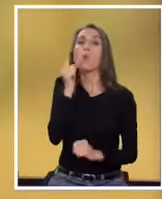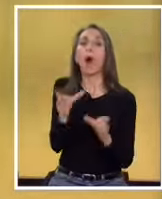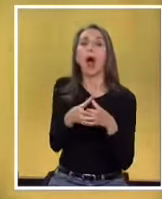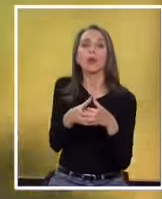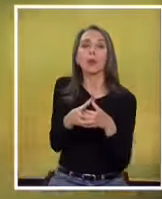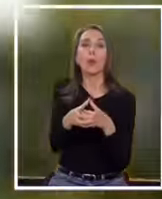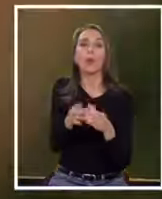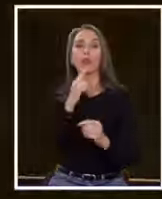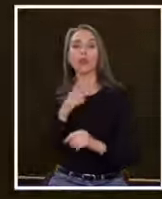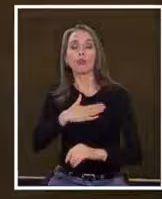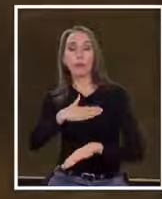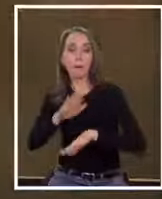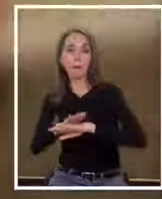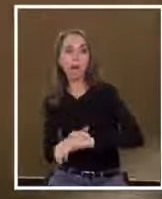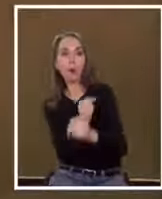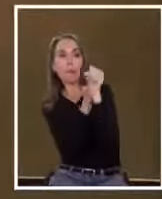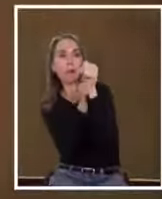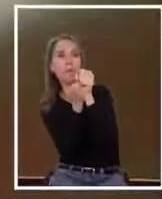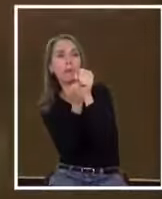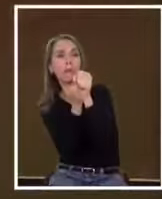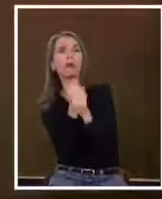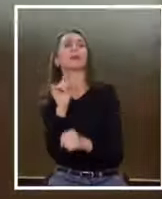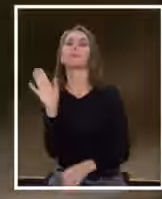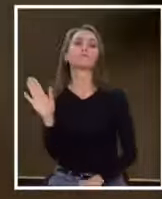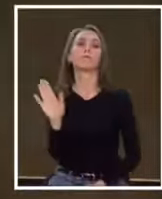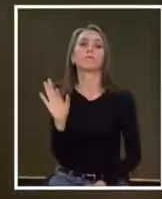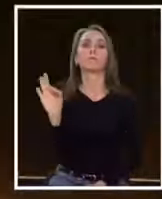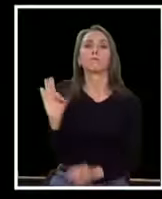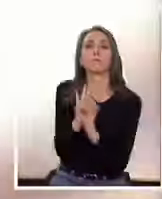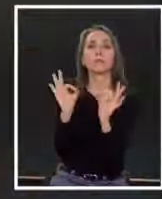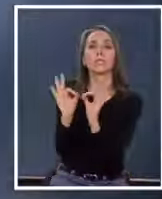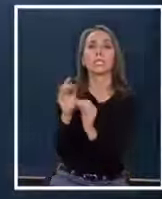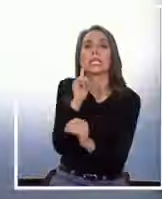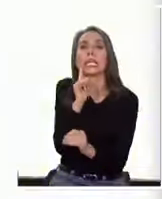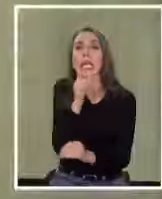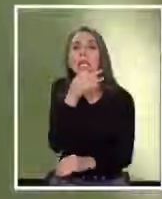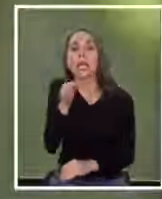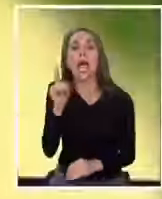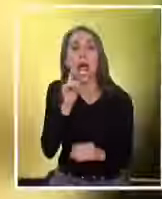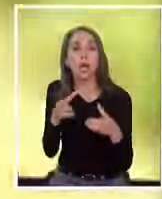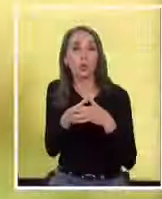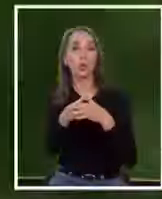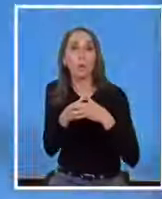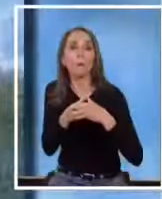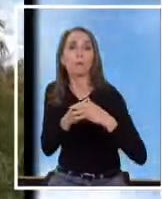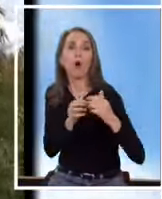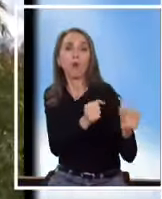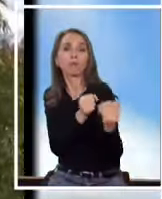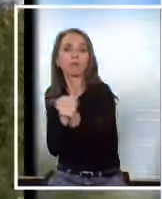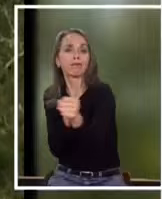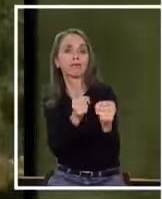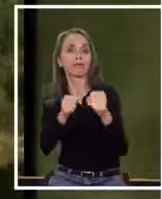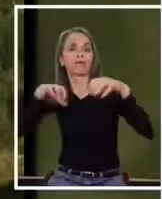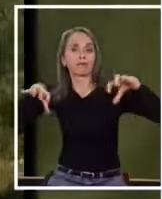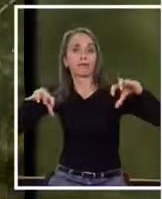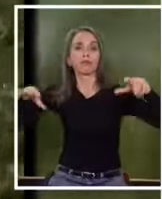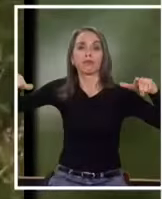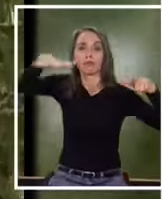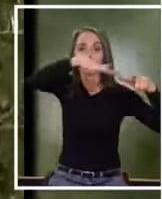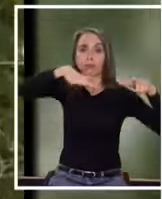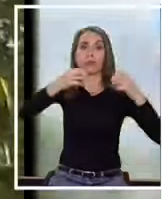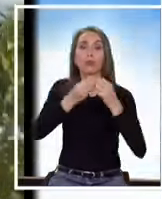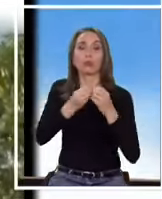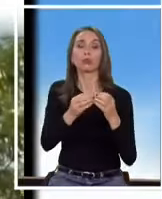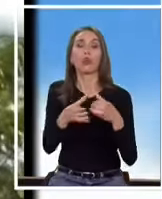haya adjudicado este ataque, Juan? Hasta ahora no. Lo que dices es cierto. Allí hay guerrilla, está el ELN con una fuerte presencia, pero además hay